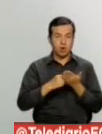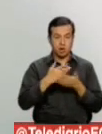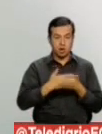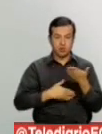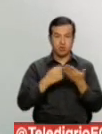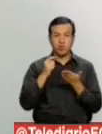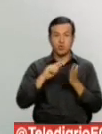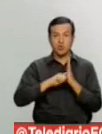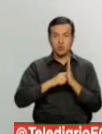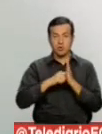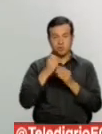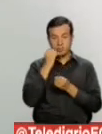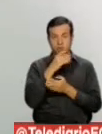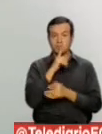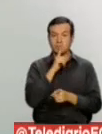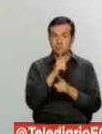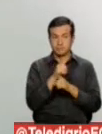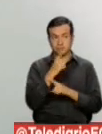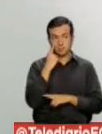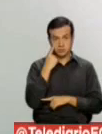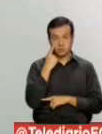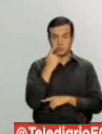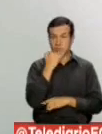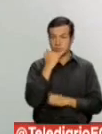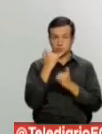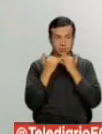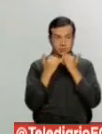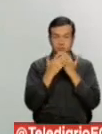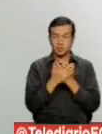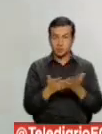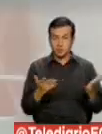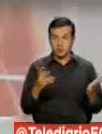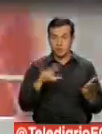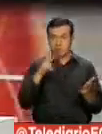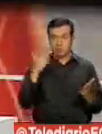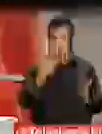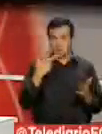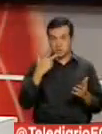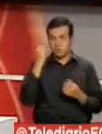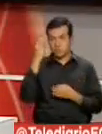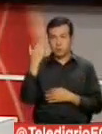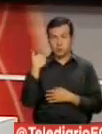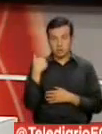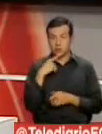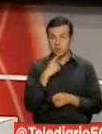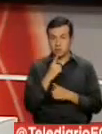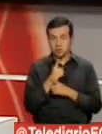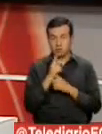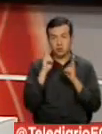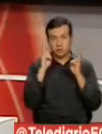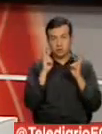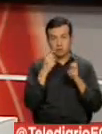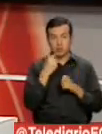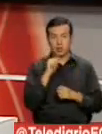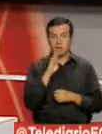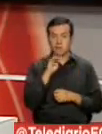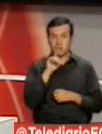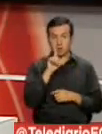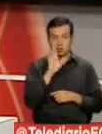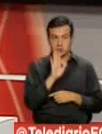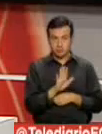Contraloría en el que se ratifica que existió efectivamente un tercer informe en el llamado caso